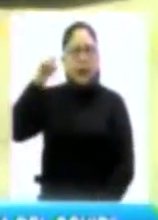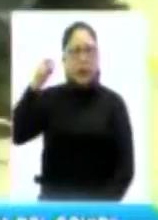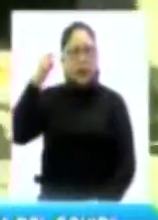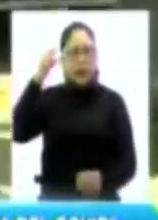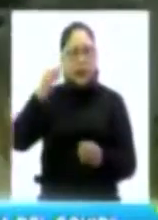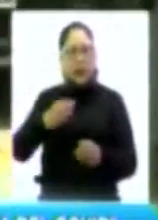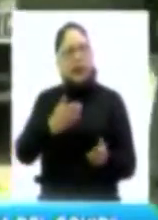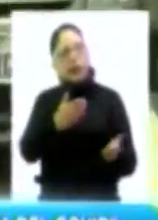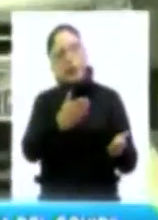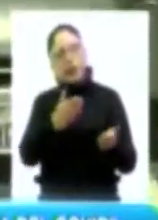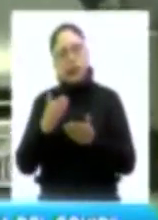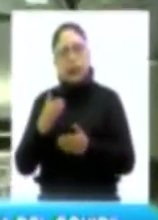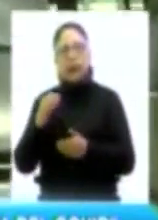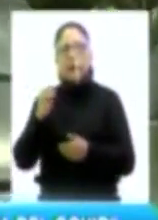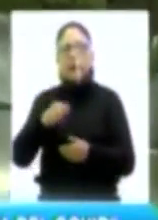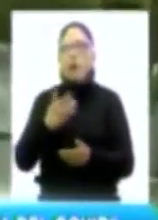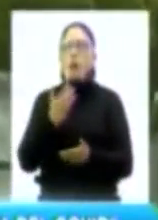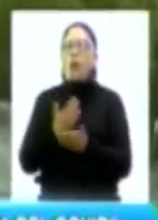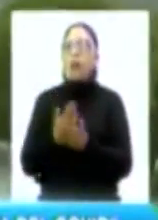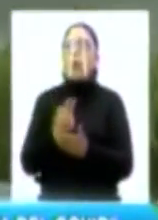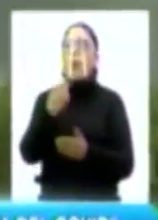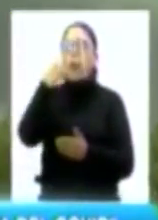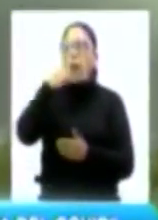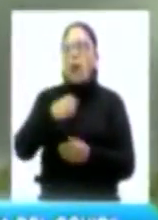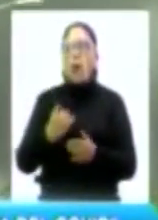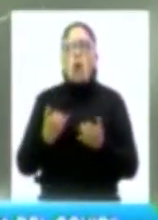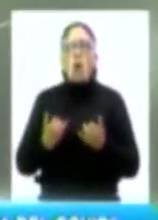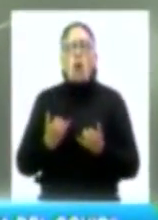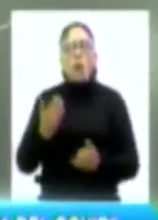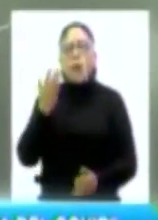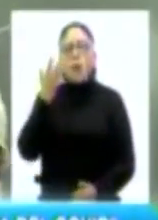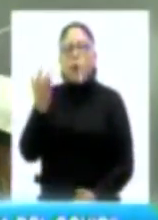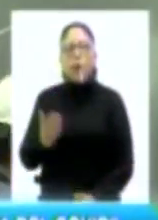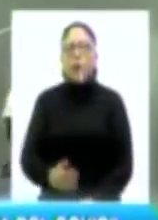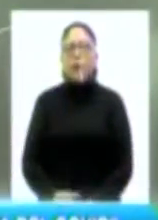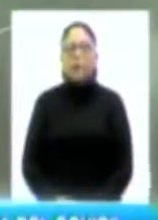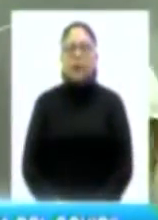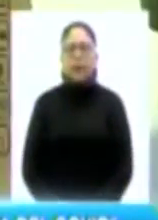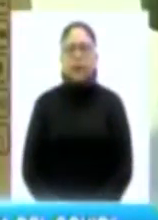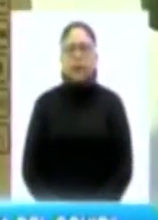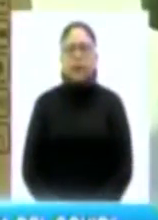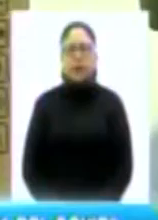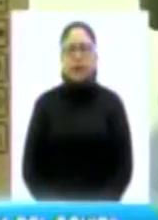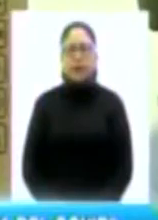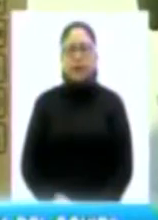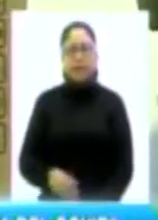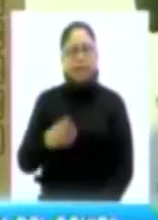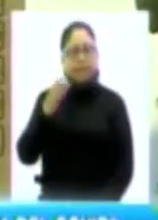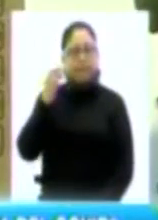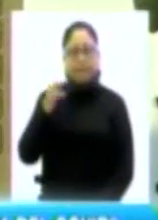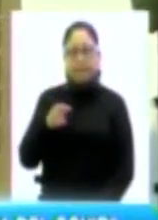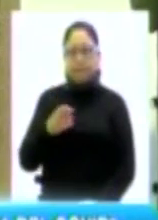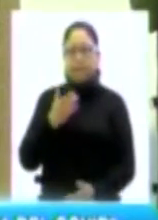Arce? ¿Por qué estamos haciendo este acto ahora? Porque